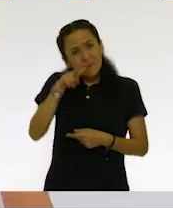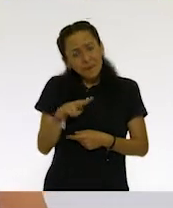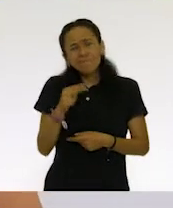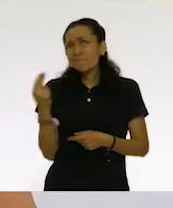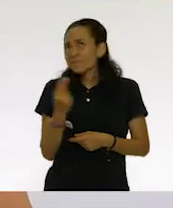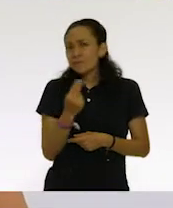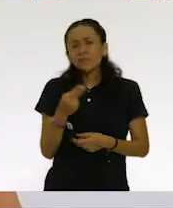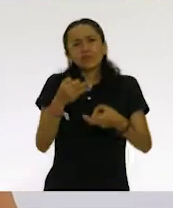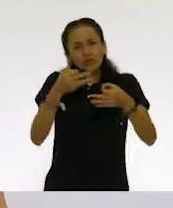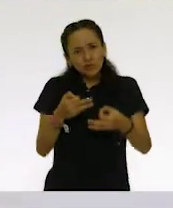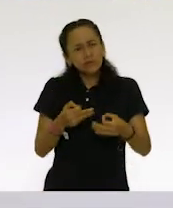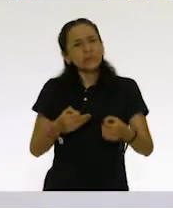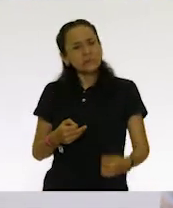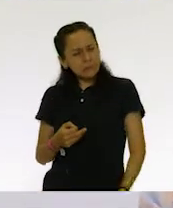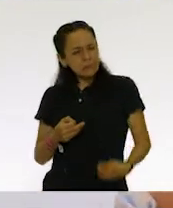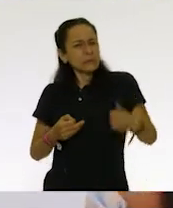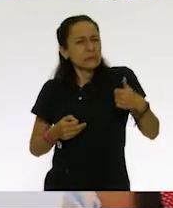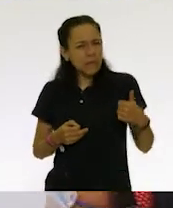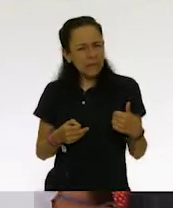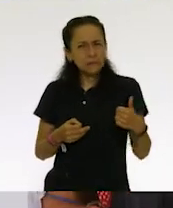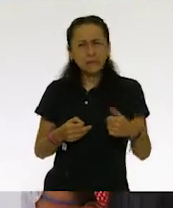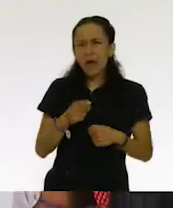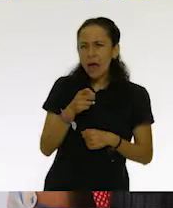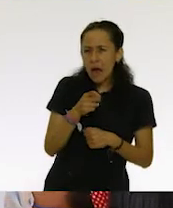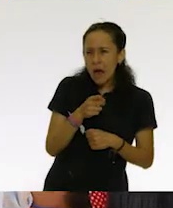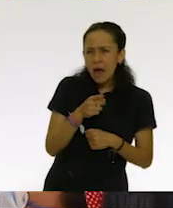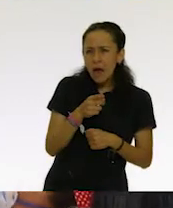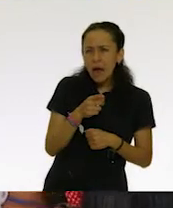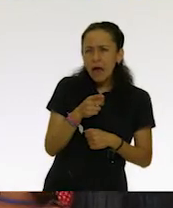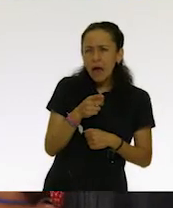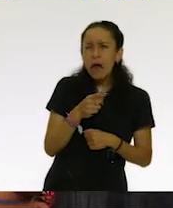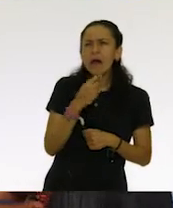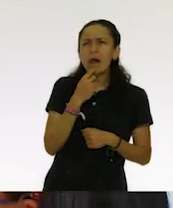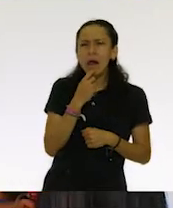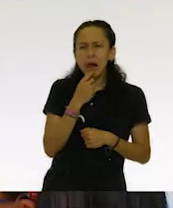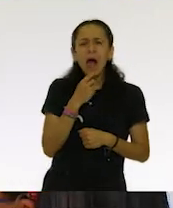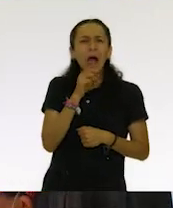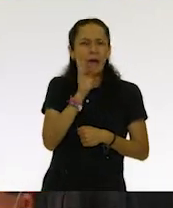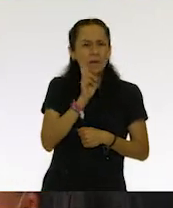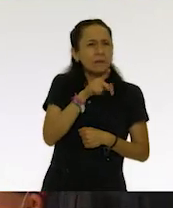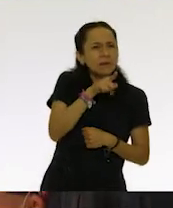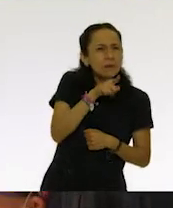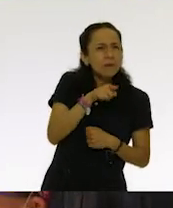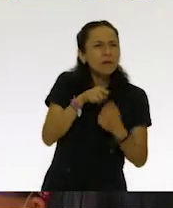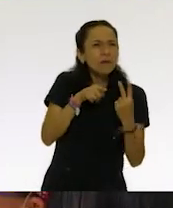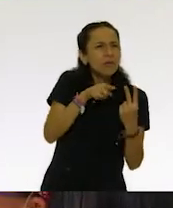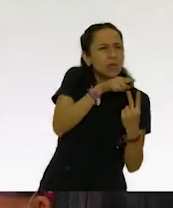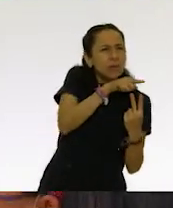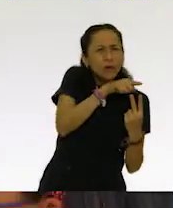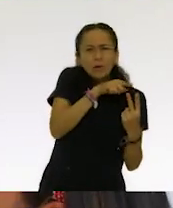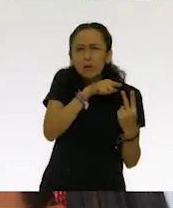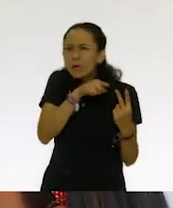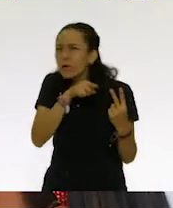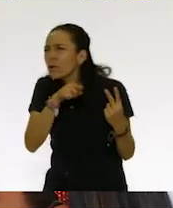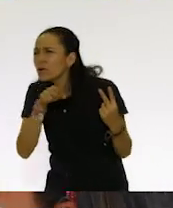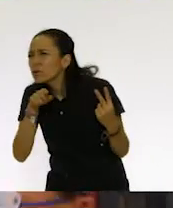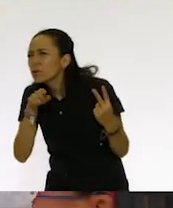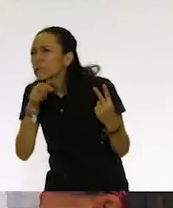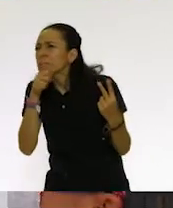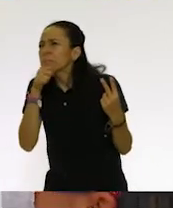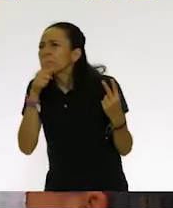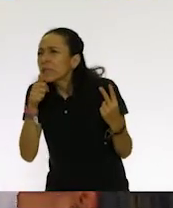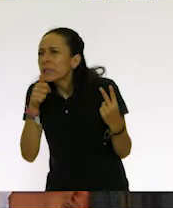es aquí. Vamos a contar cuántos hay entre el 2 y el 6. Nos hacen